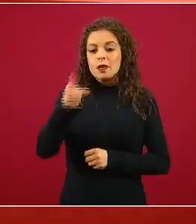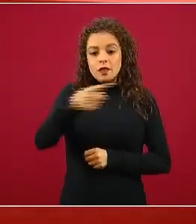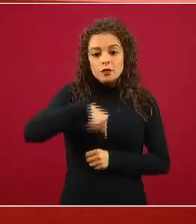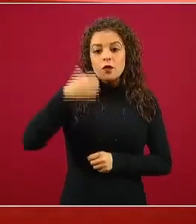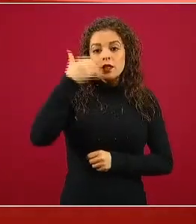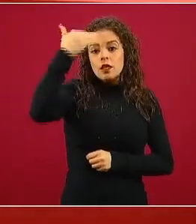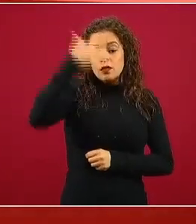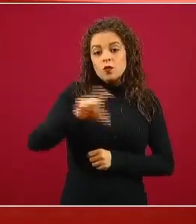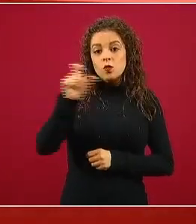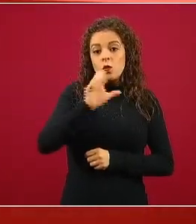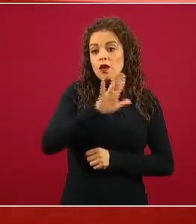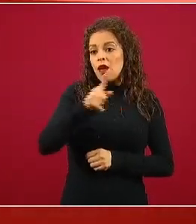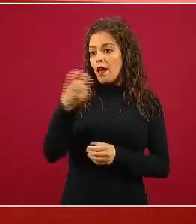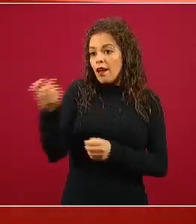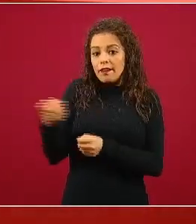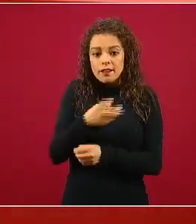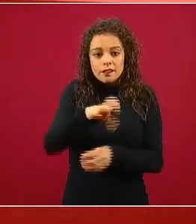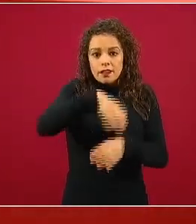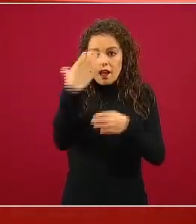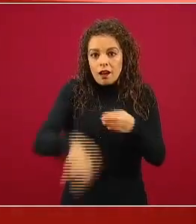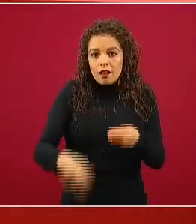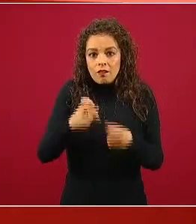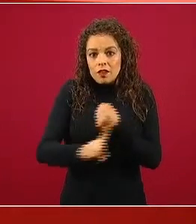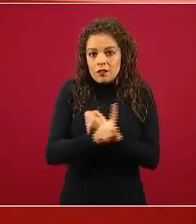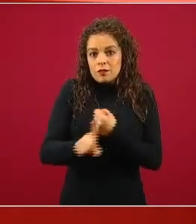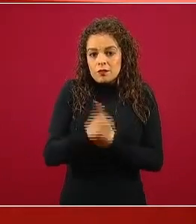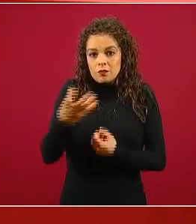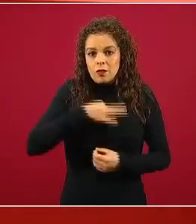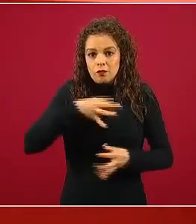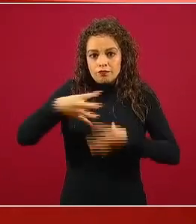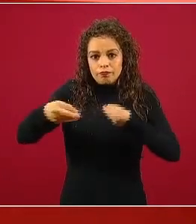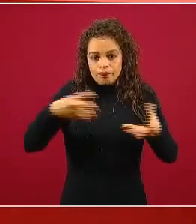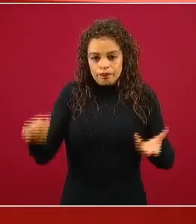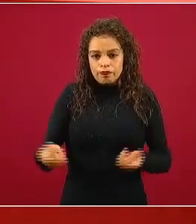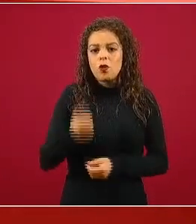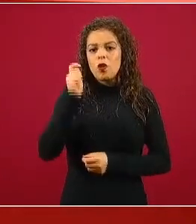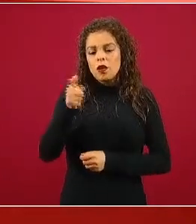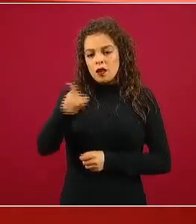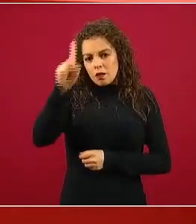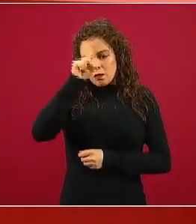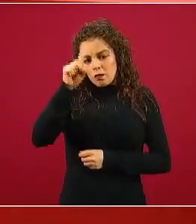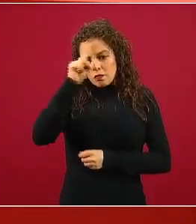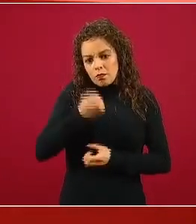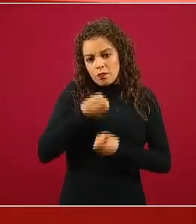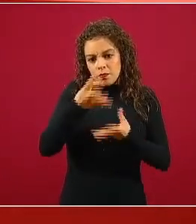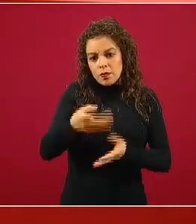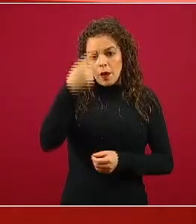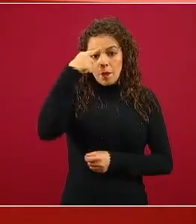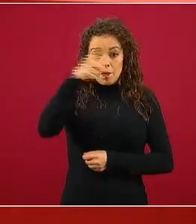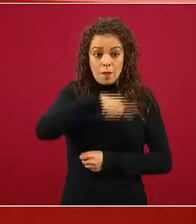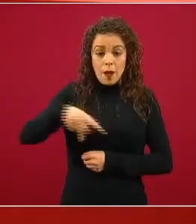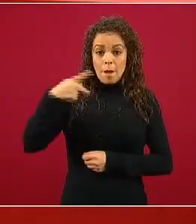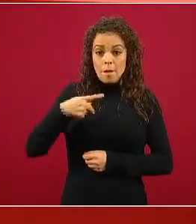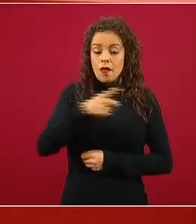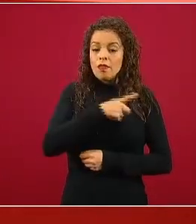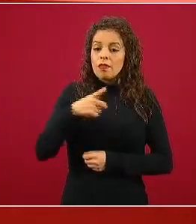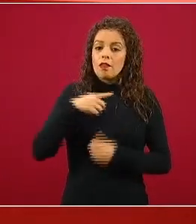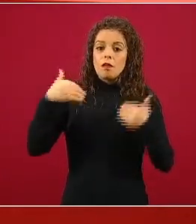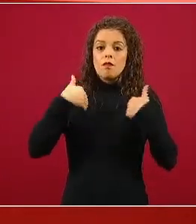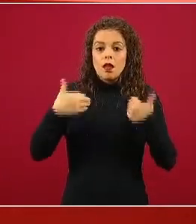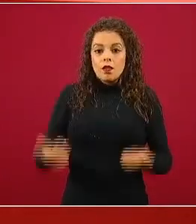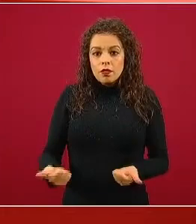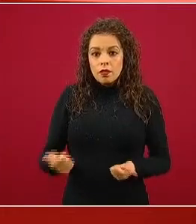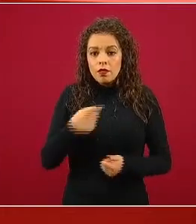sido extremadamente difícil. ¿Qué recomendaciones darían para que la gente entienda que las fechas son flexibles de acuerdo a cómo